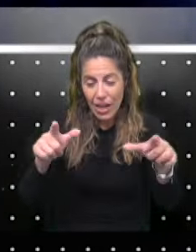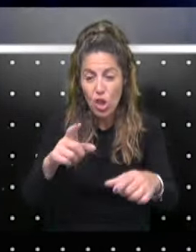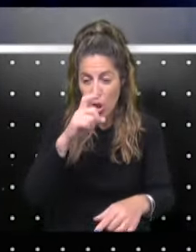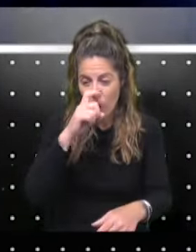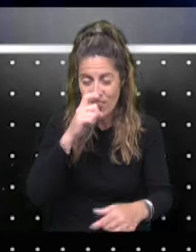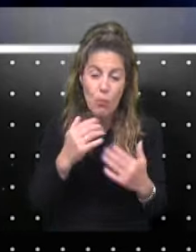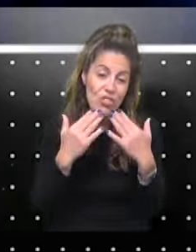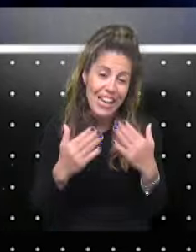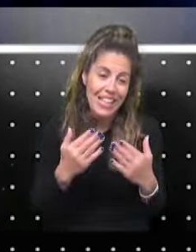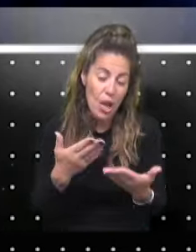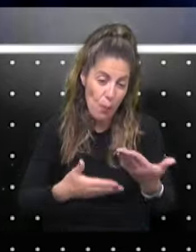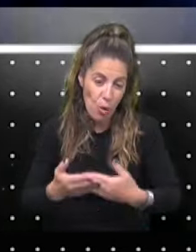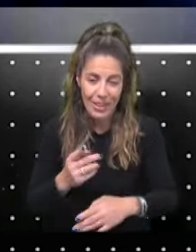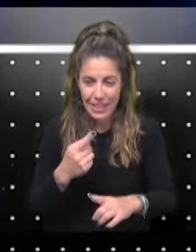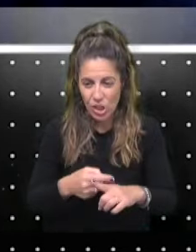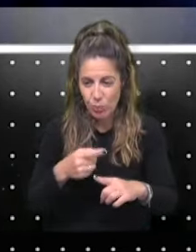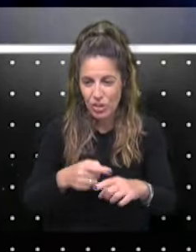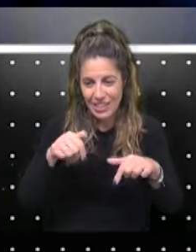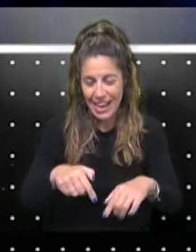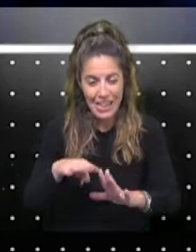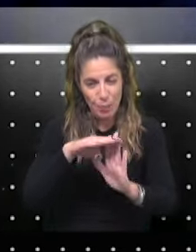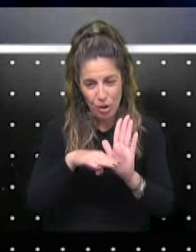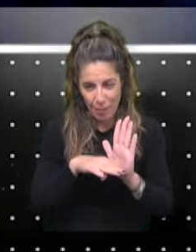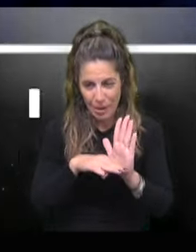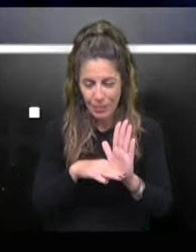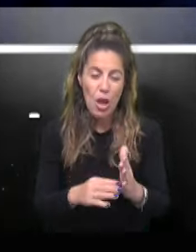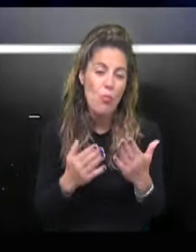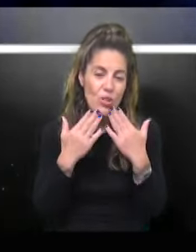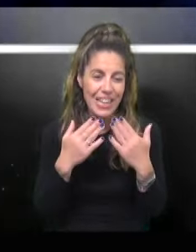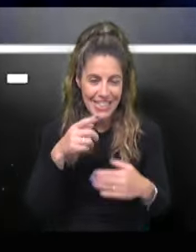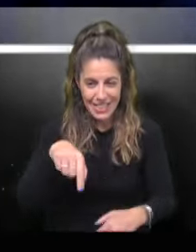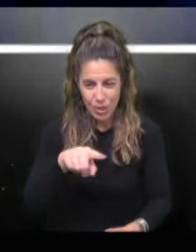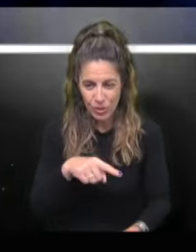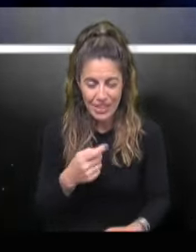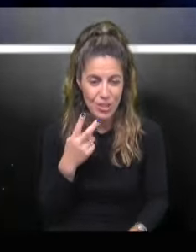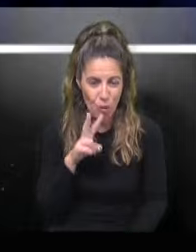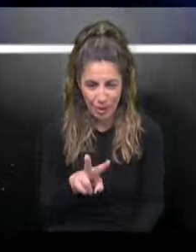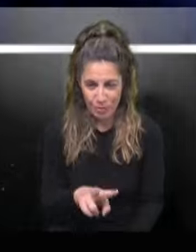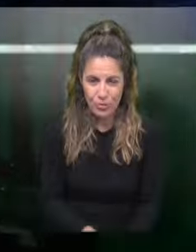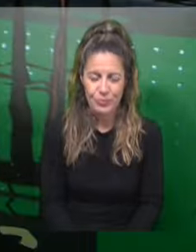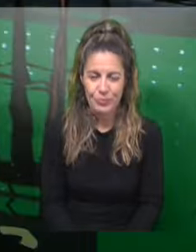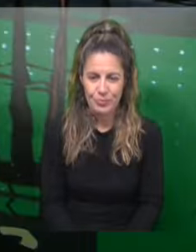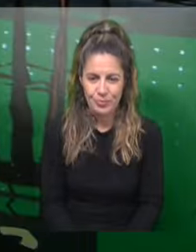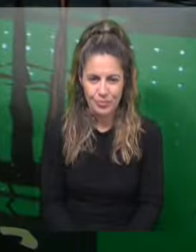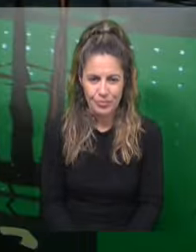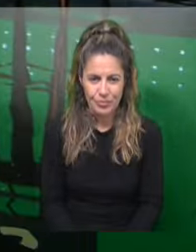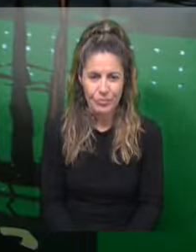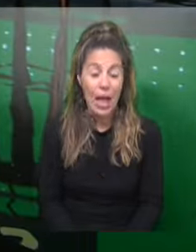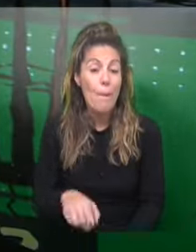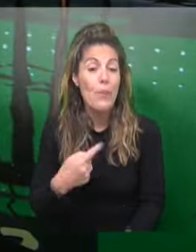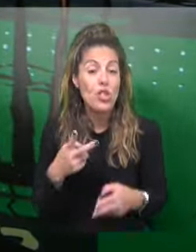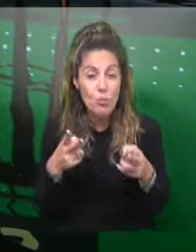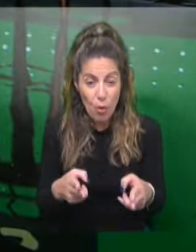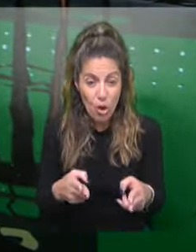compartir estos minutos con nosotros aquí hoy en Sin fronteras eh Muchísimas gracias a ustedes hasta elito que pase muy bien muy bien en el próximo